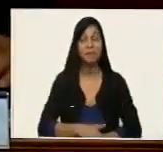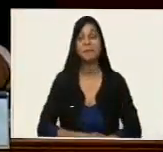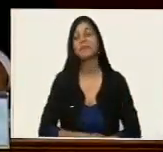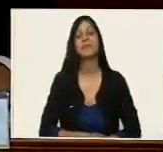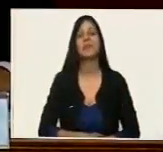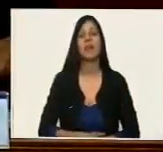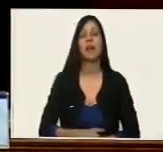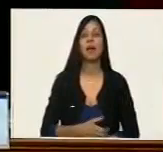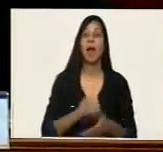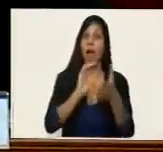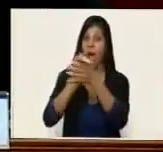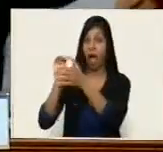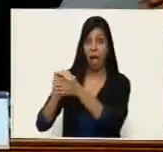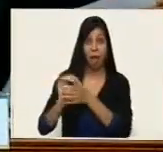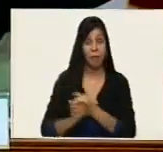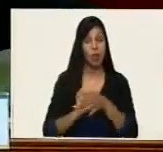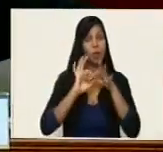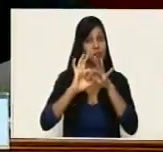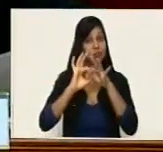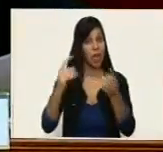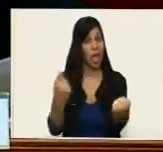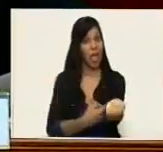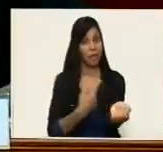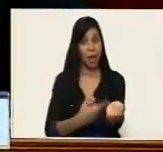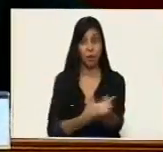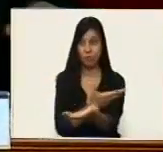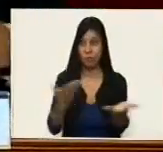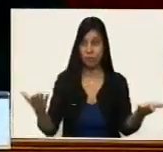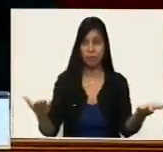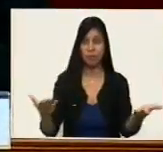Bueno, compañeros, compañeras, camaradas, hermanos, hermanas.